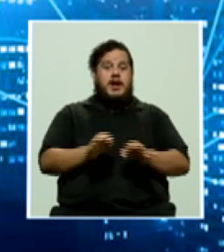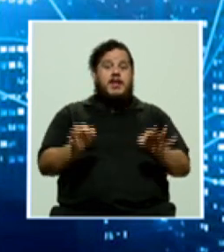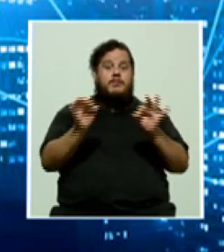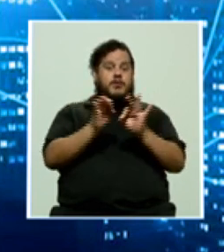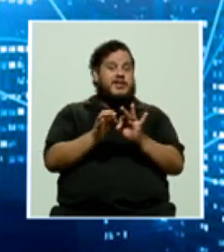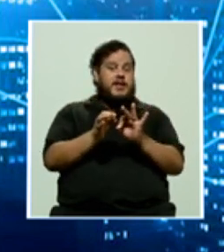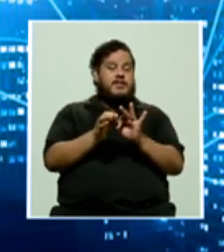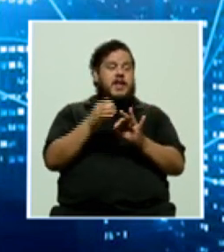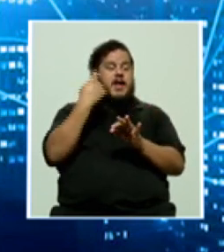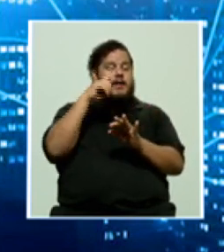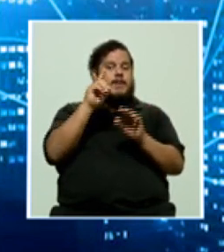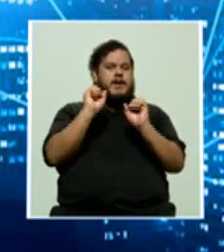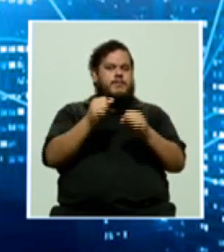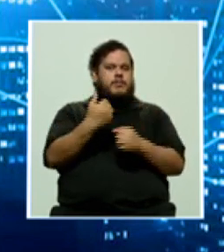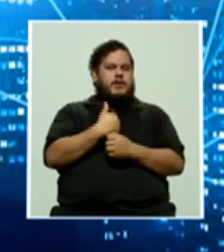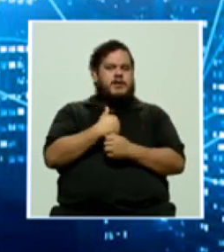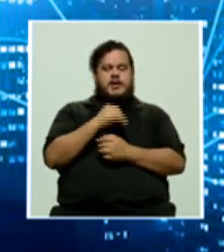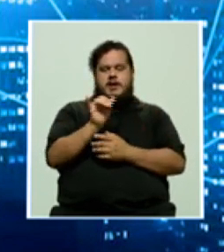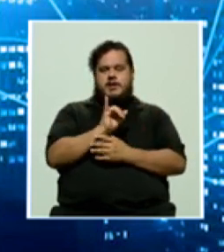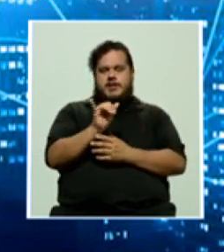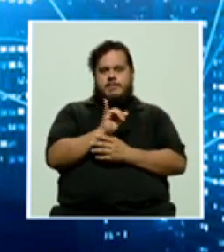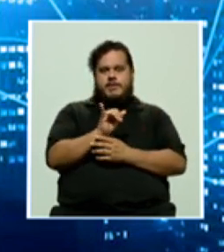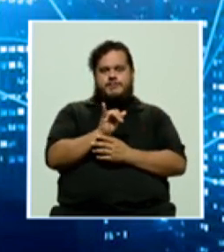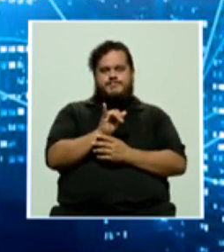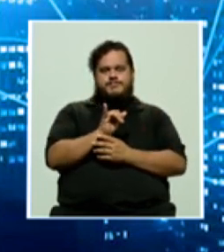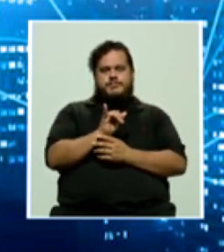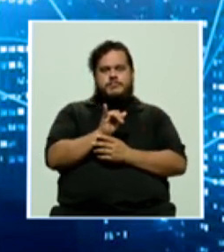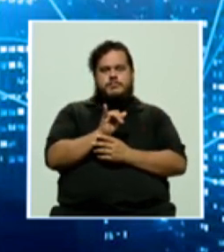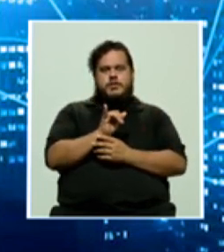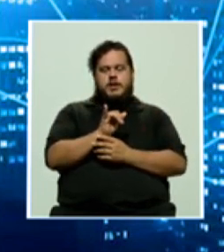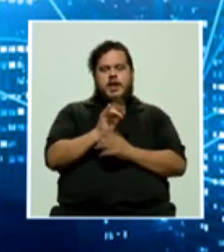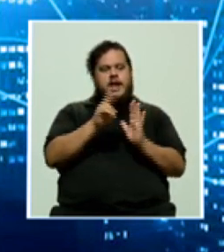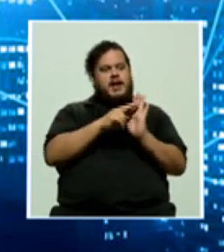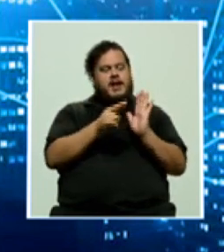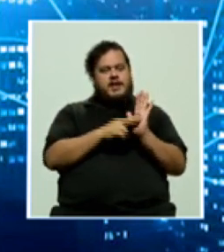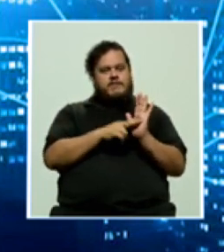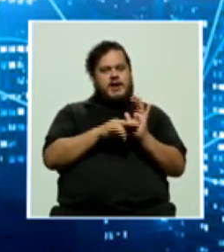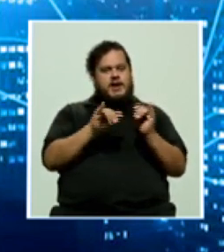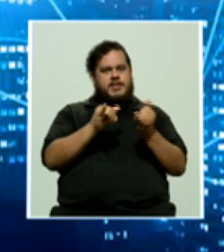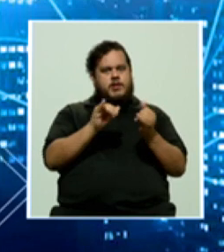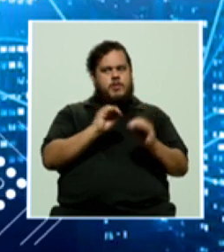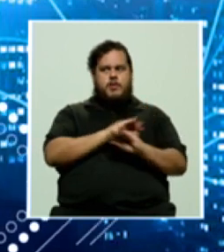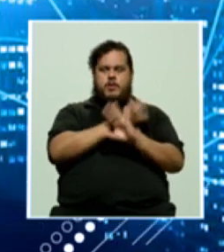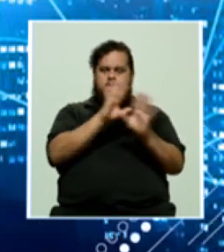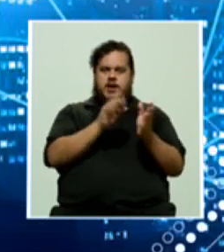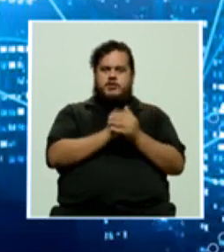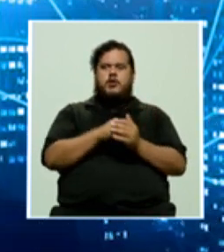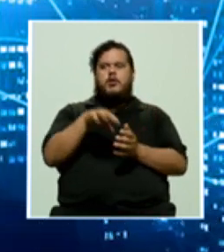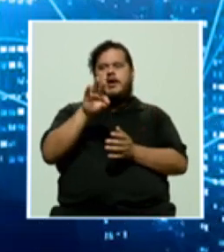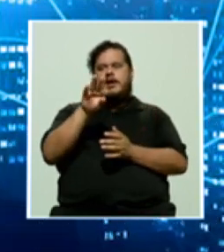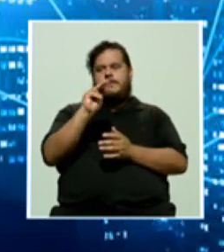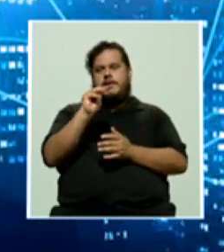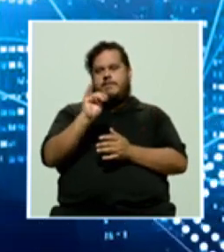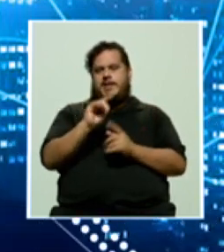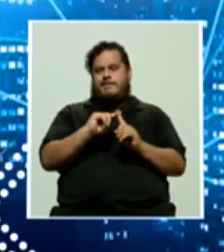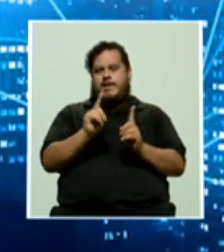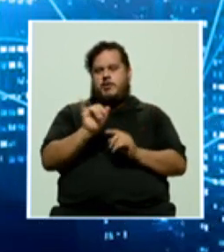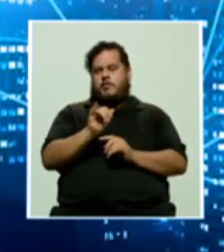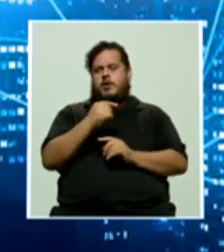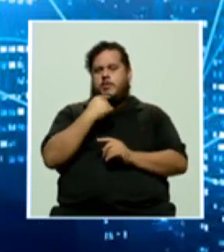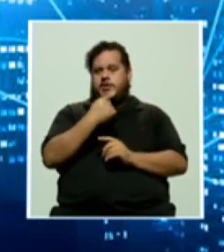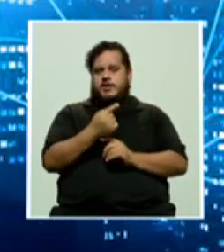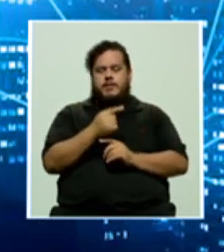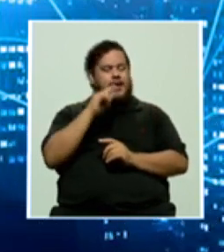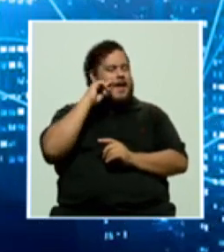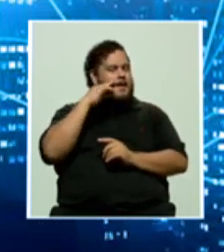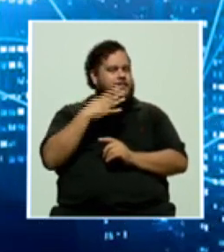que es para poder tener también las reglas del juego claras con el Fondo Monetario Internacional, pero como les decíamos, pues parece